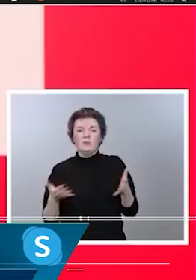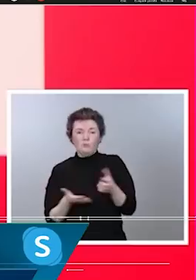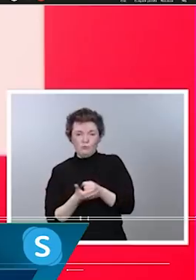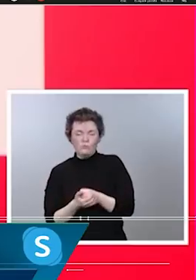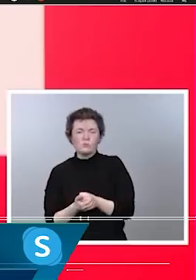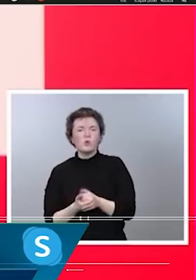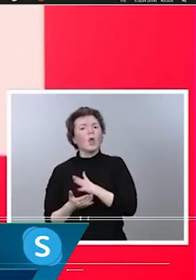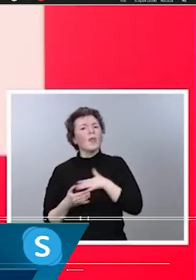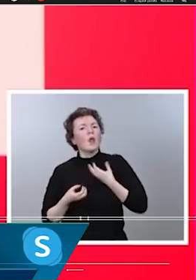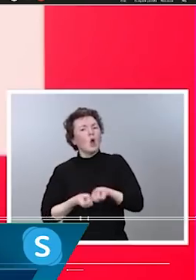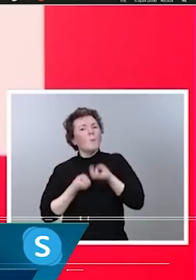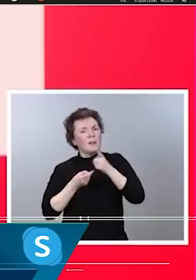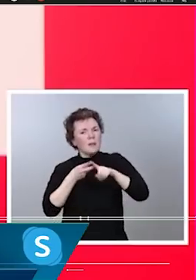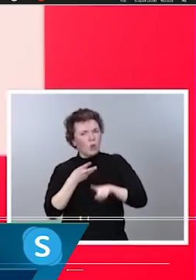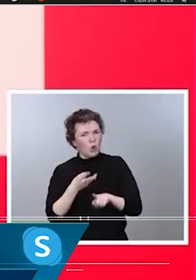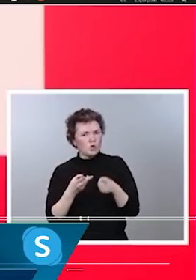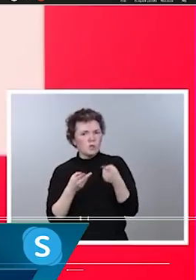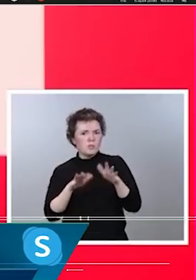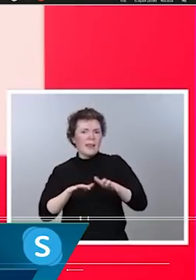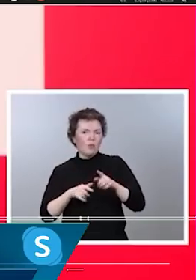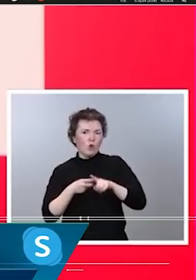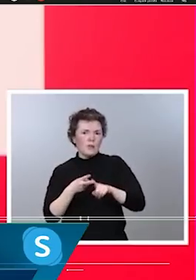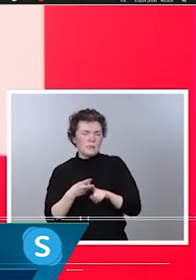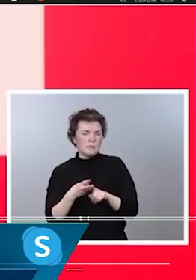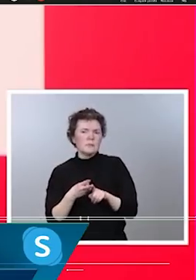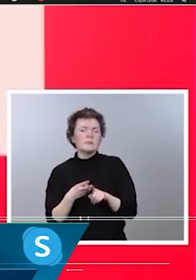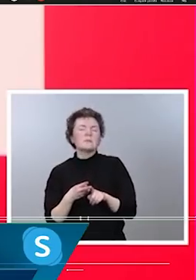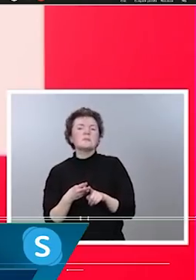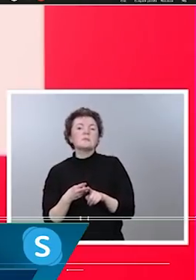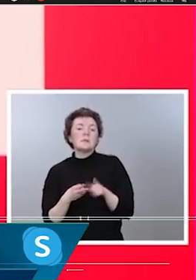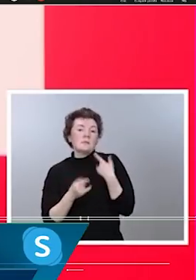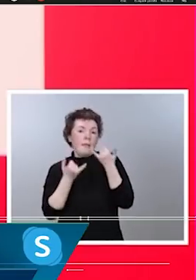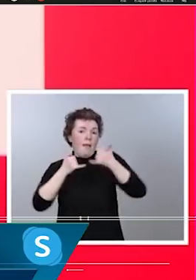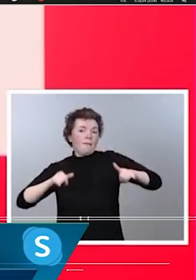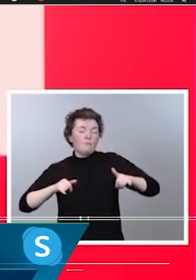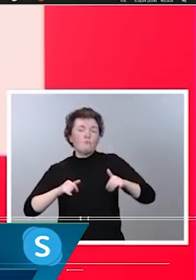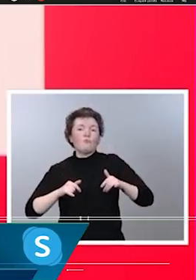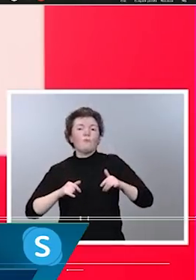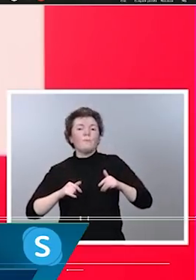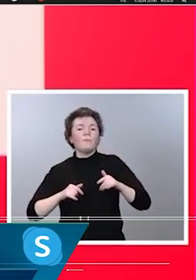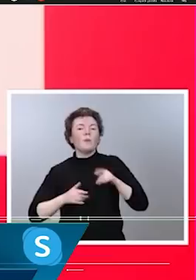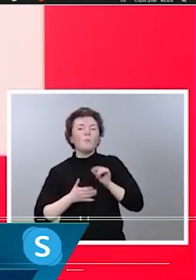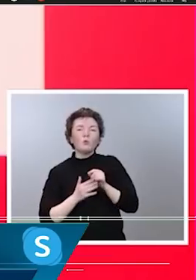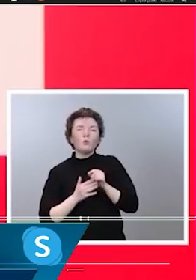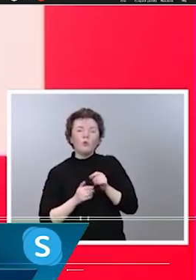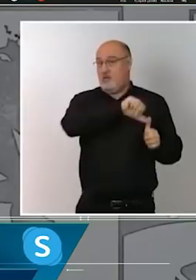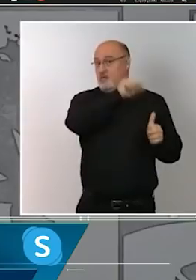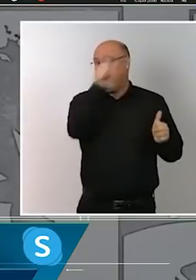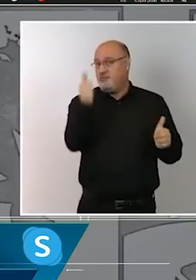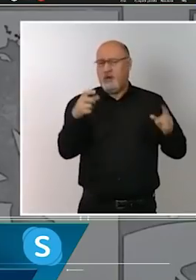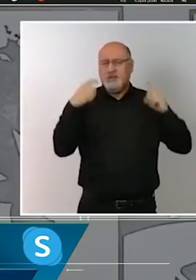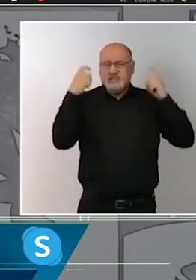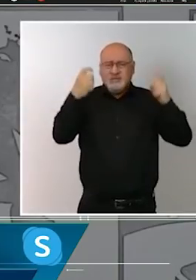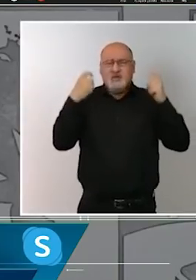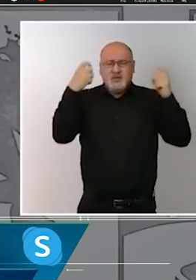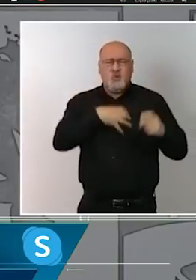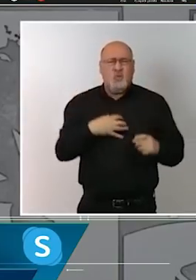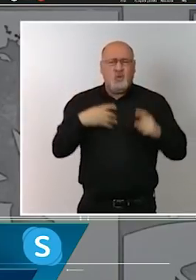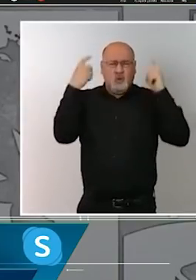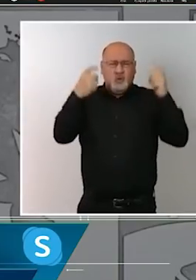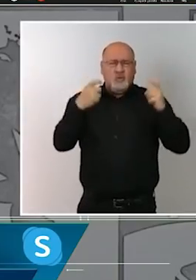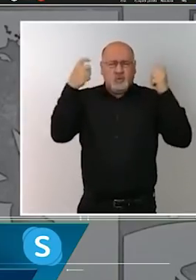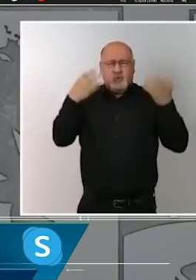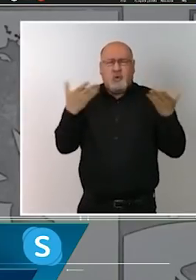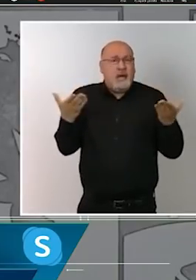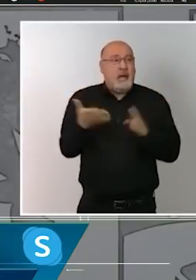terminando. Y, sin embargo, sale ayer, qué raro, ¿no? Tan cerquita del puente y el día